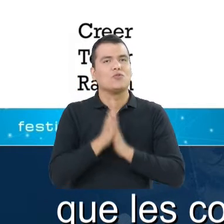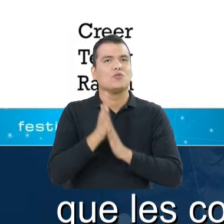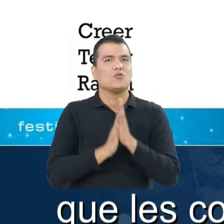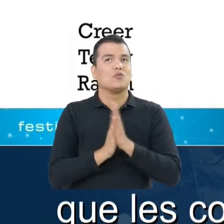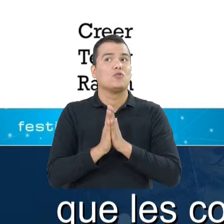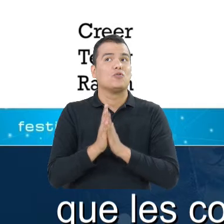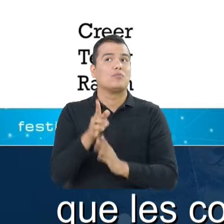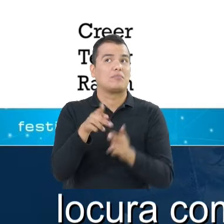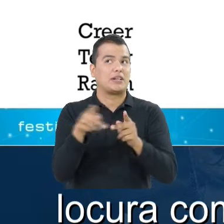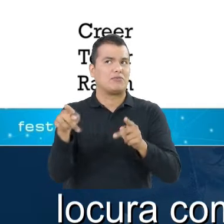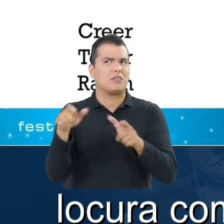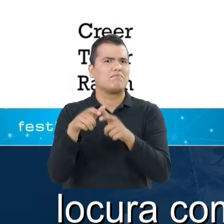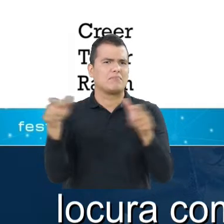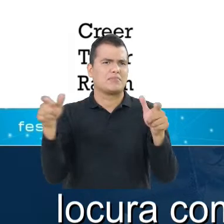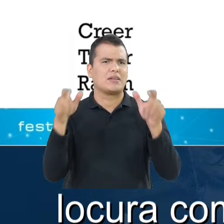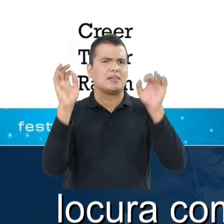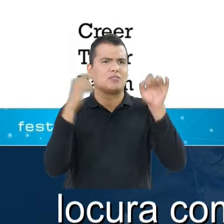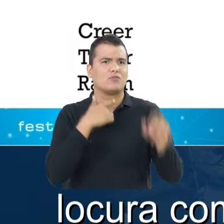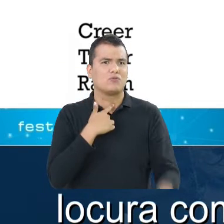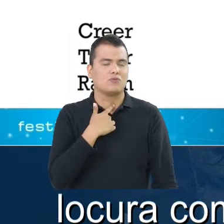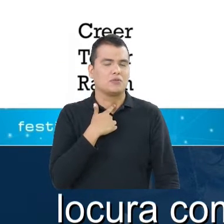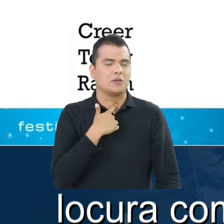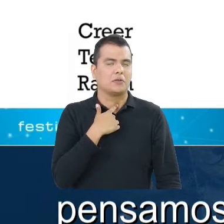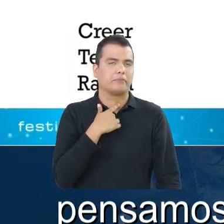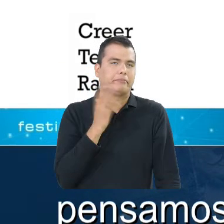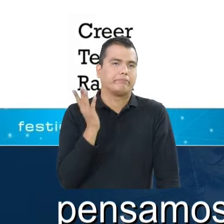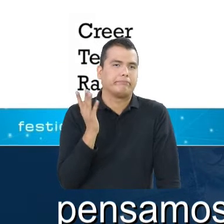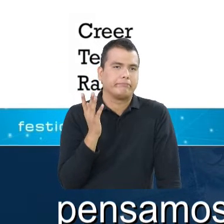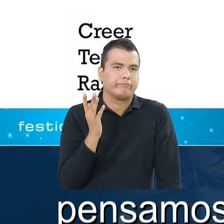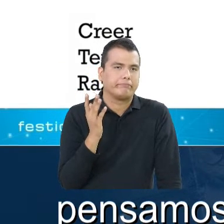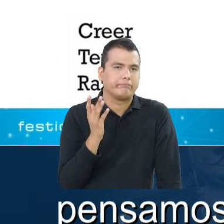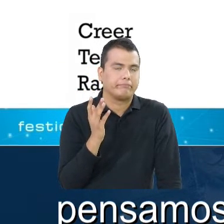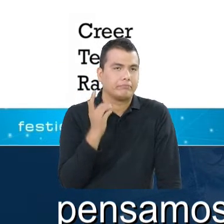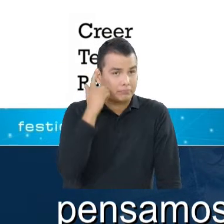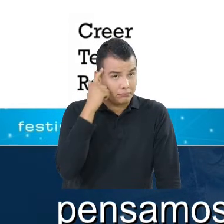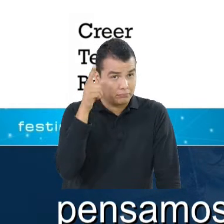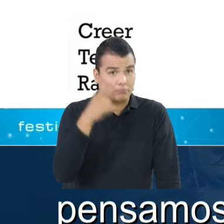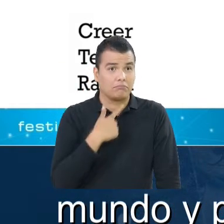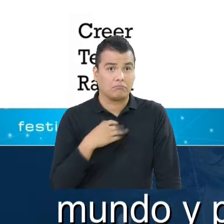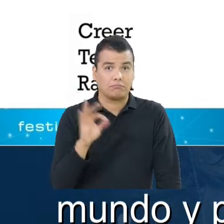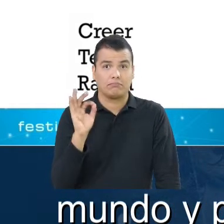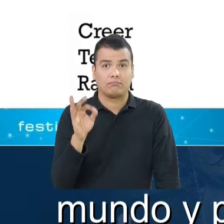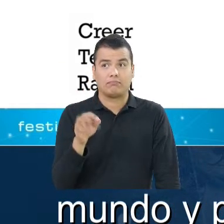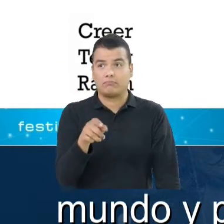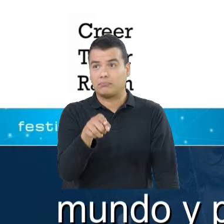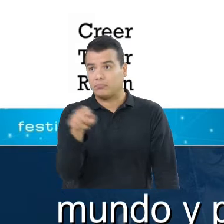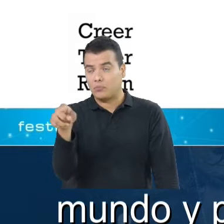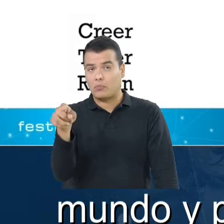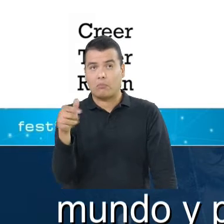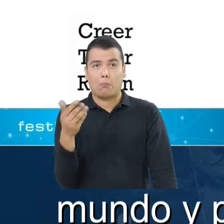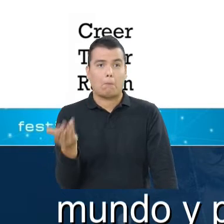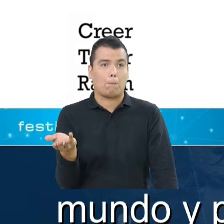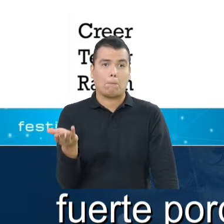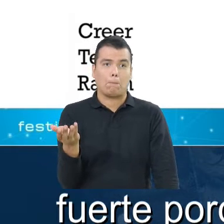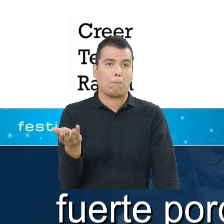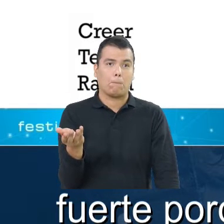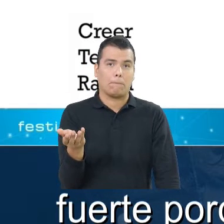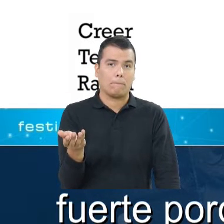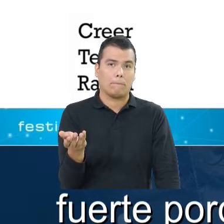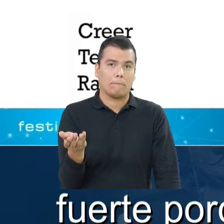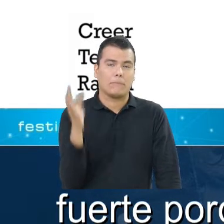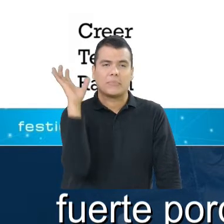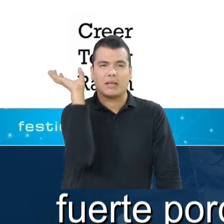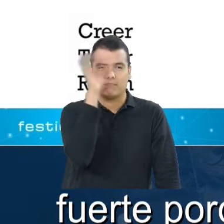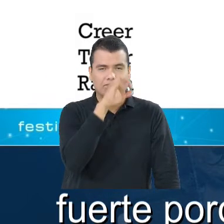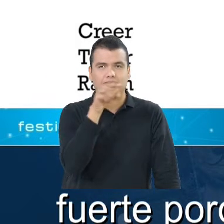a todo el mundo y pues ahí nos dimos un golpe bien fuerte porque al creer que teníamos razón de que el producto era bueno, no descubrimos